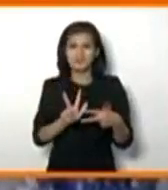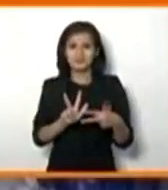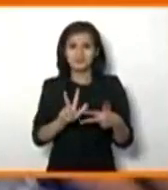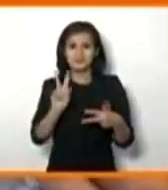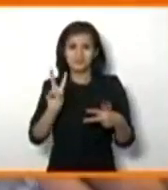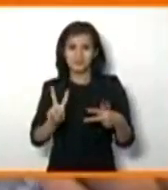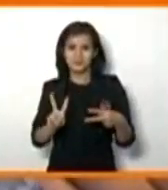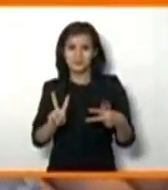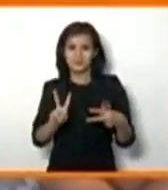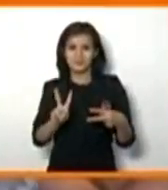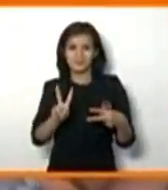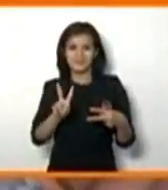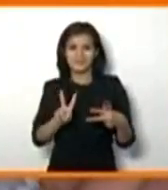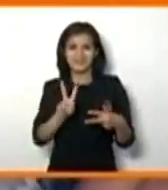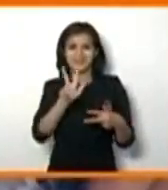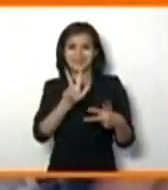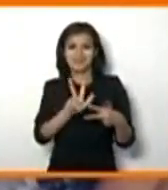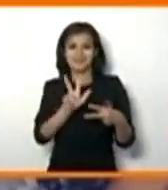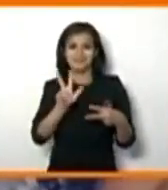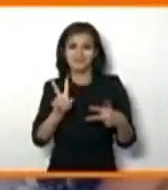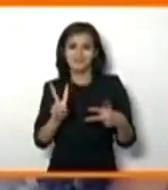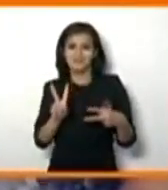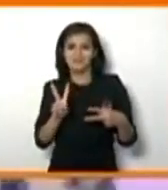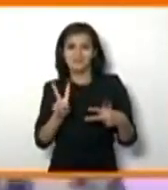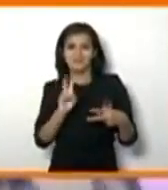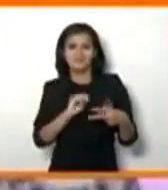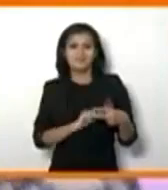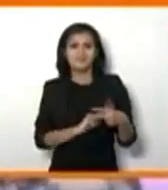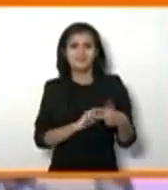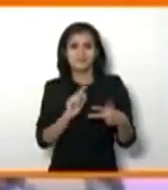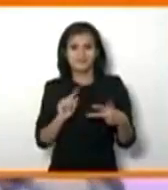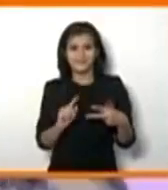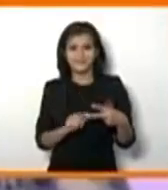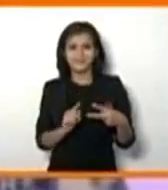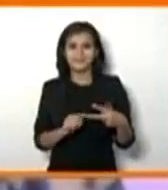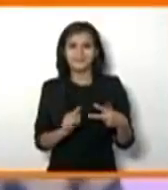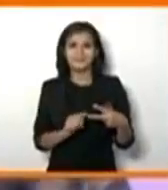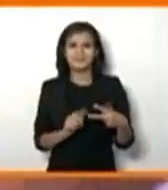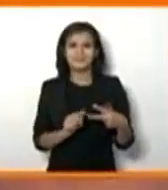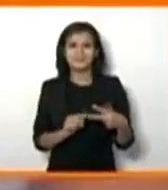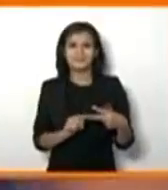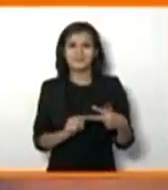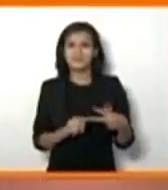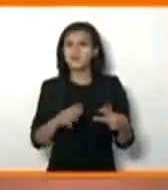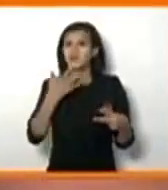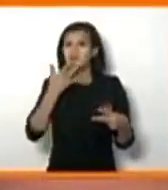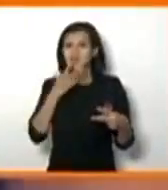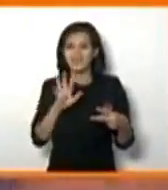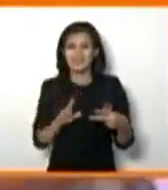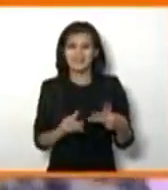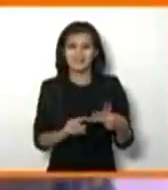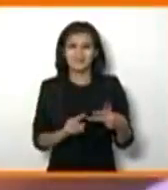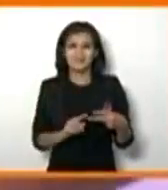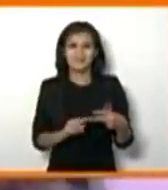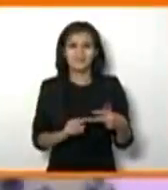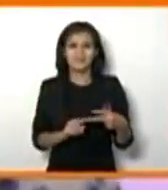es el 2. Primer número ganador, 32. Segundo número ganador, primer dígito, suerte. Y este